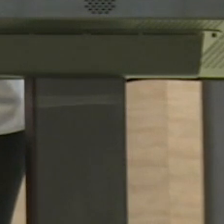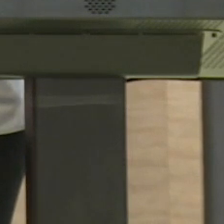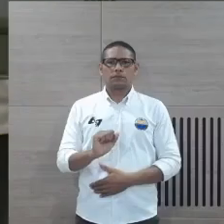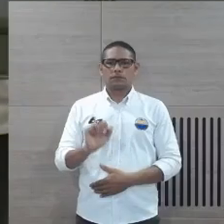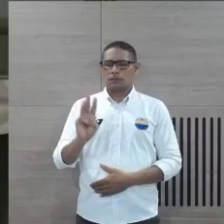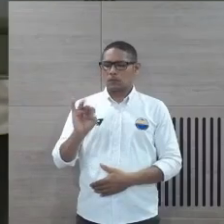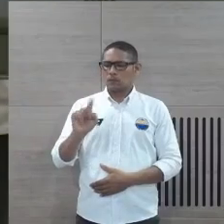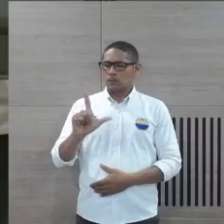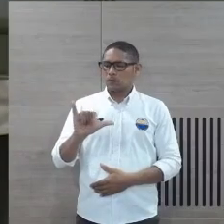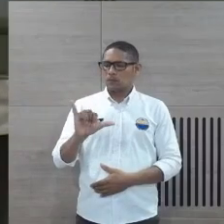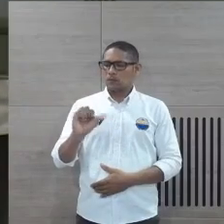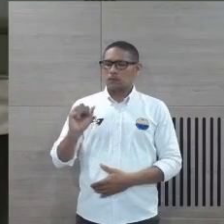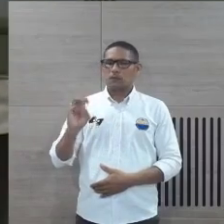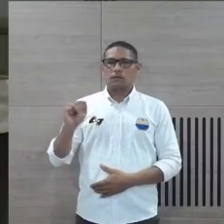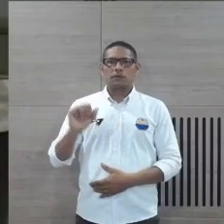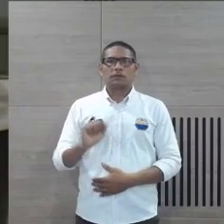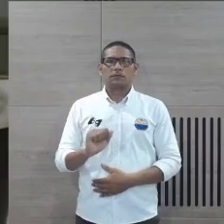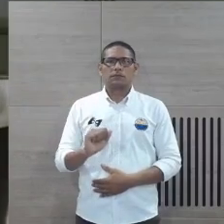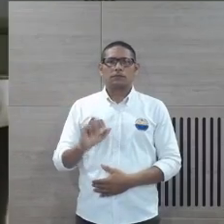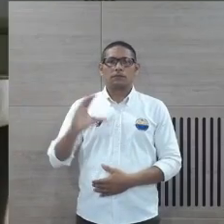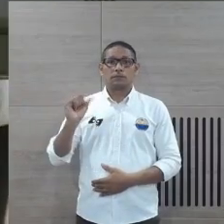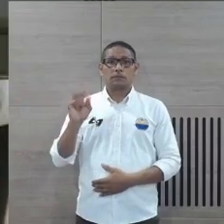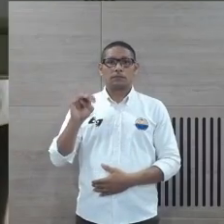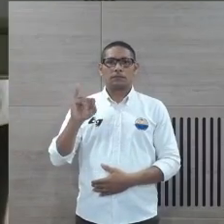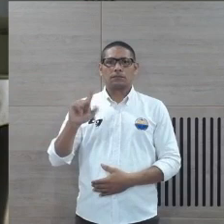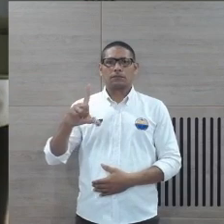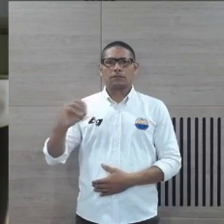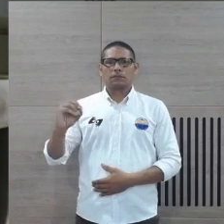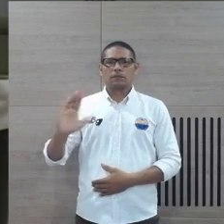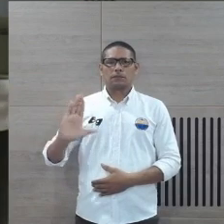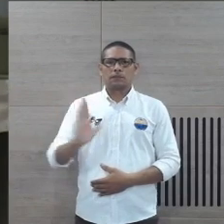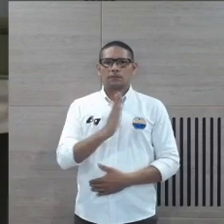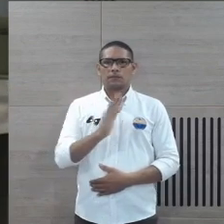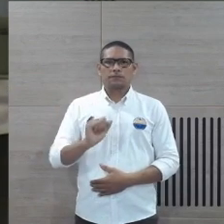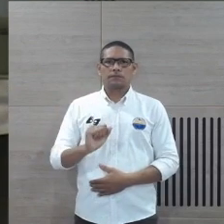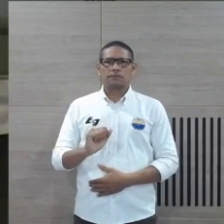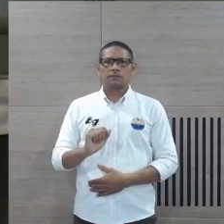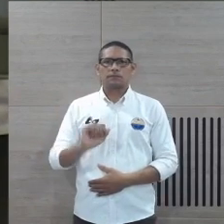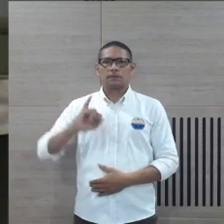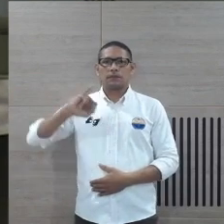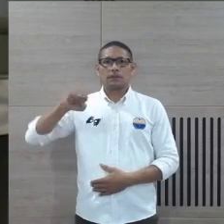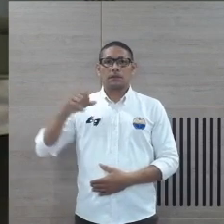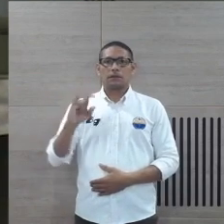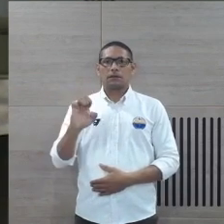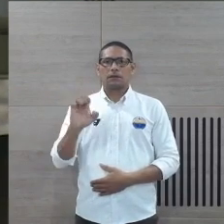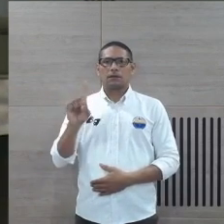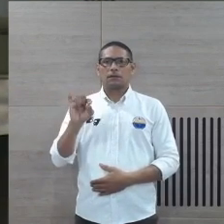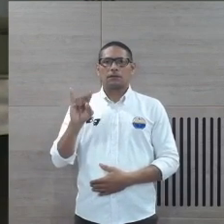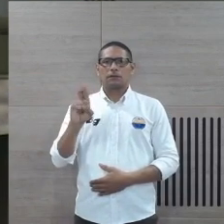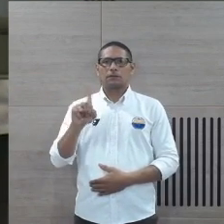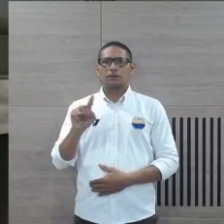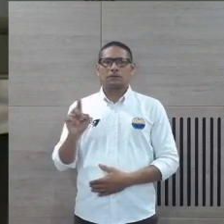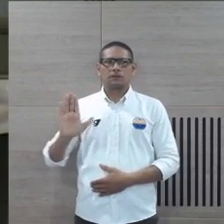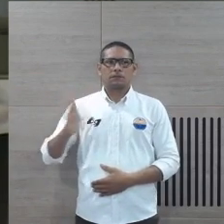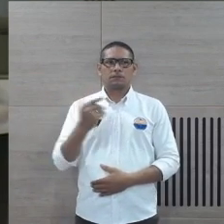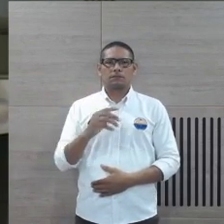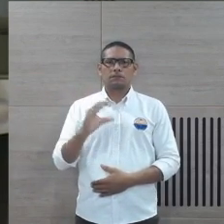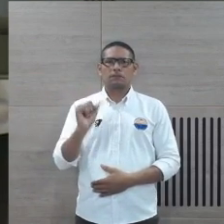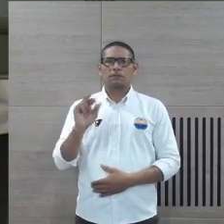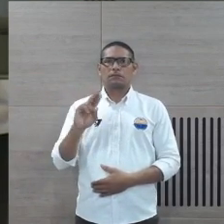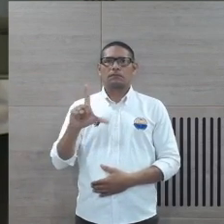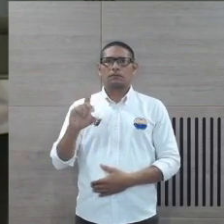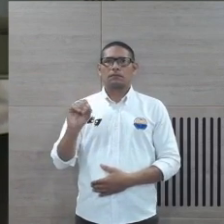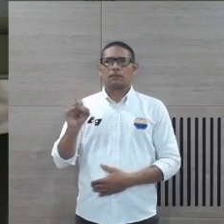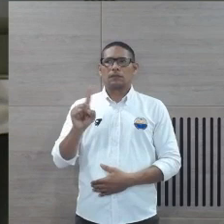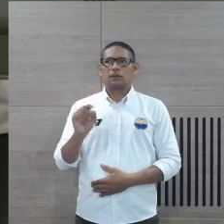Camilo José Torres Pertús. Jesús Albeiro Torres Flores. Carlos Andrés Collazos Martínez. Kevin David